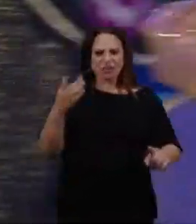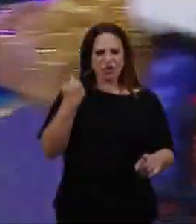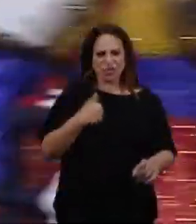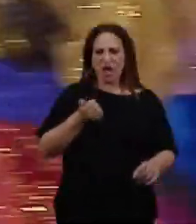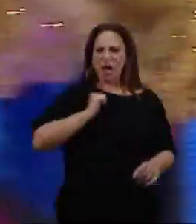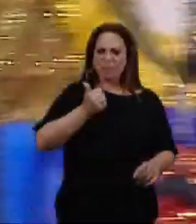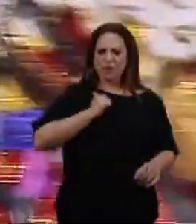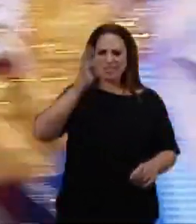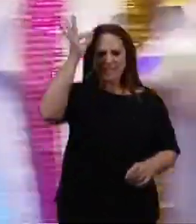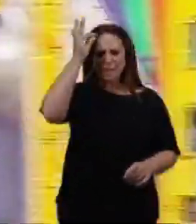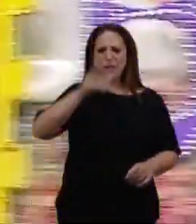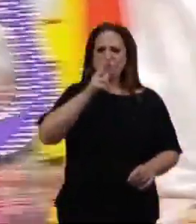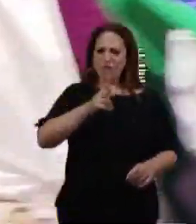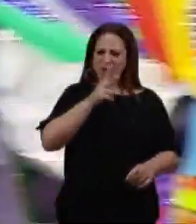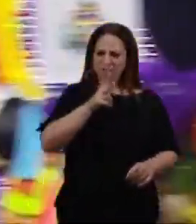lúcelo.